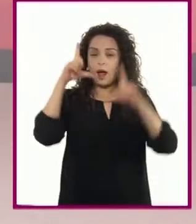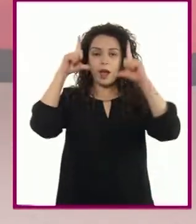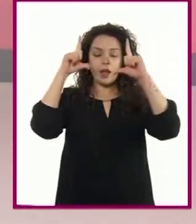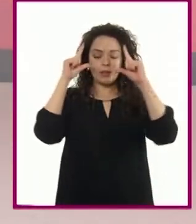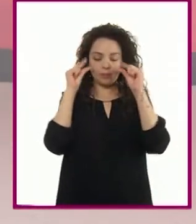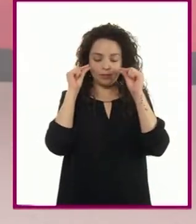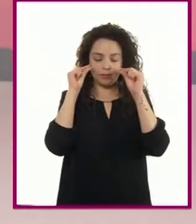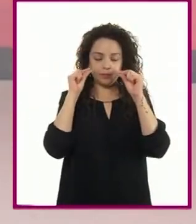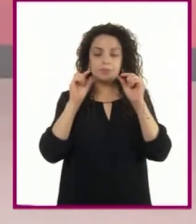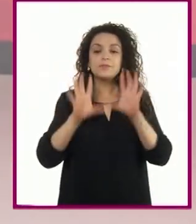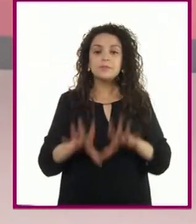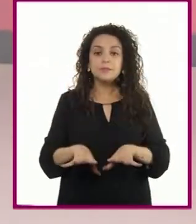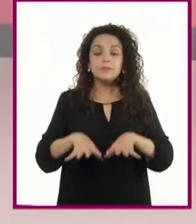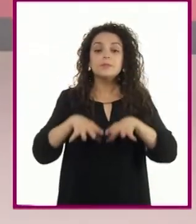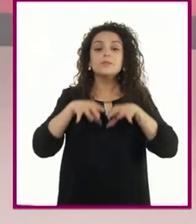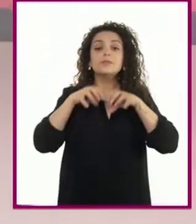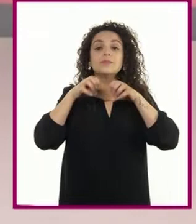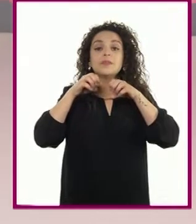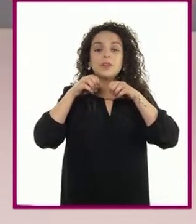y exhalen.